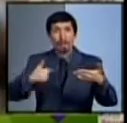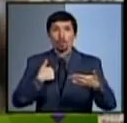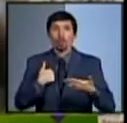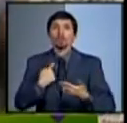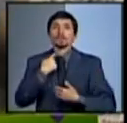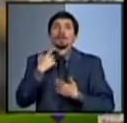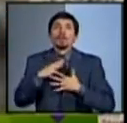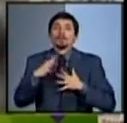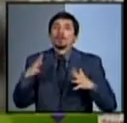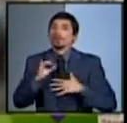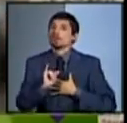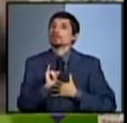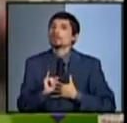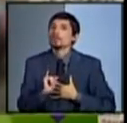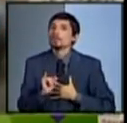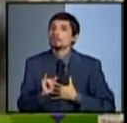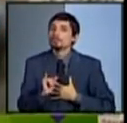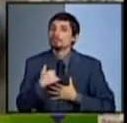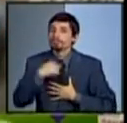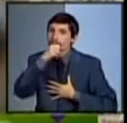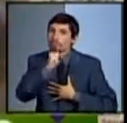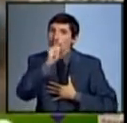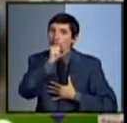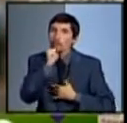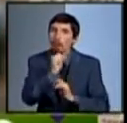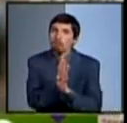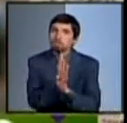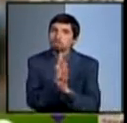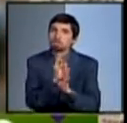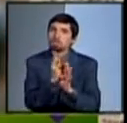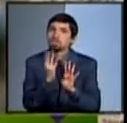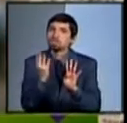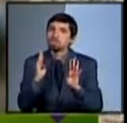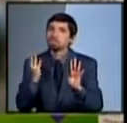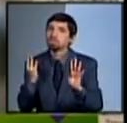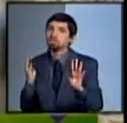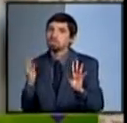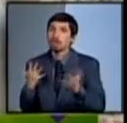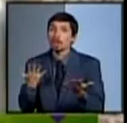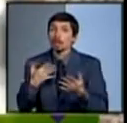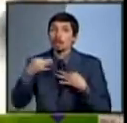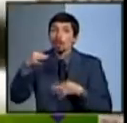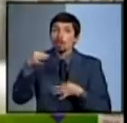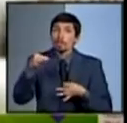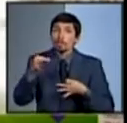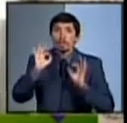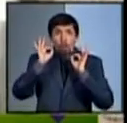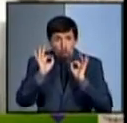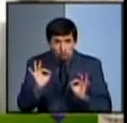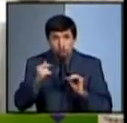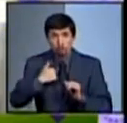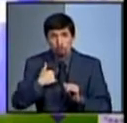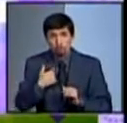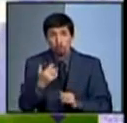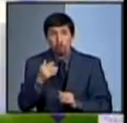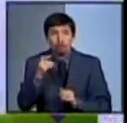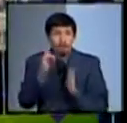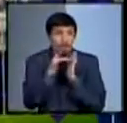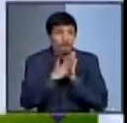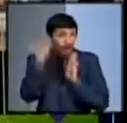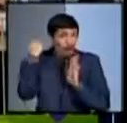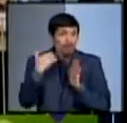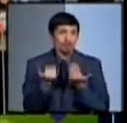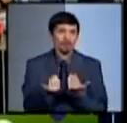afectó, ya que tuve que aguantar una fila enorme para poder sacar un documento que justo necesitaba por esos días.